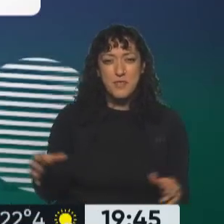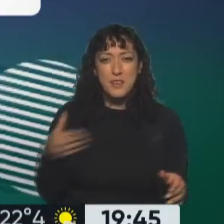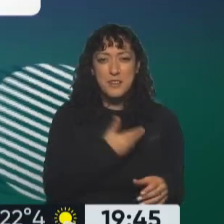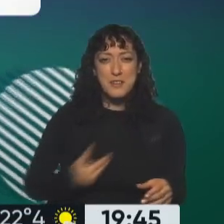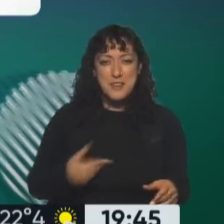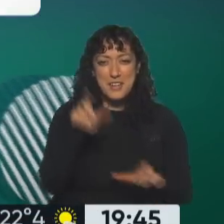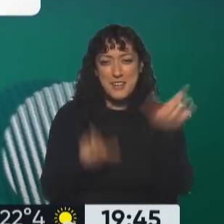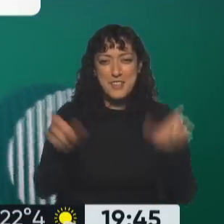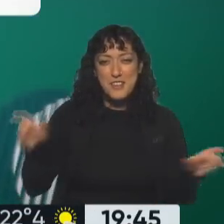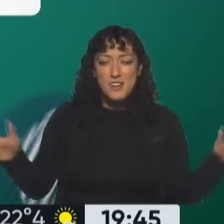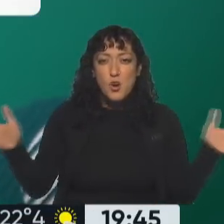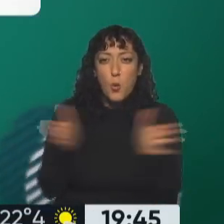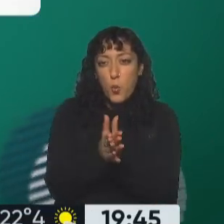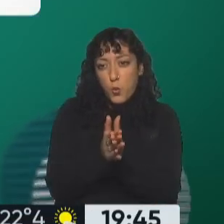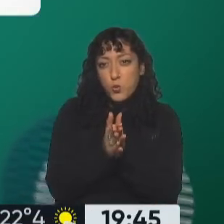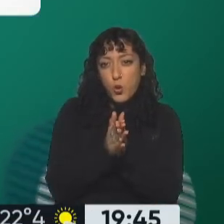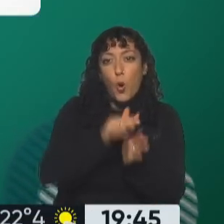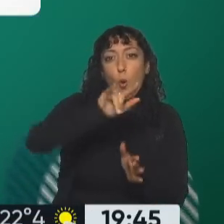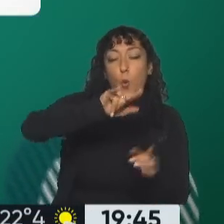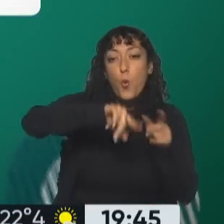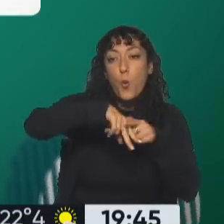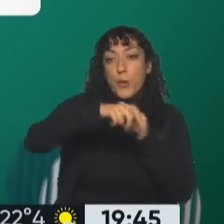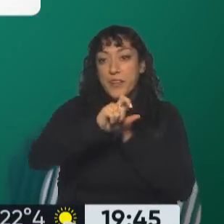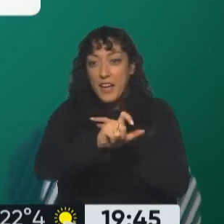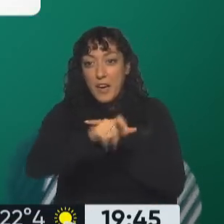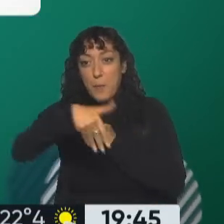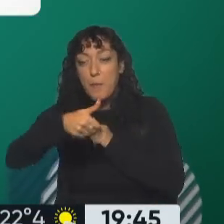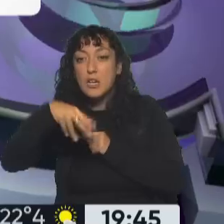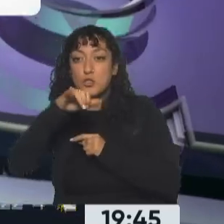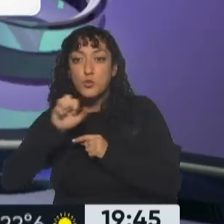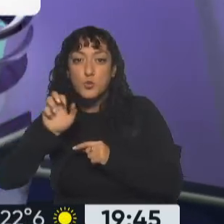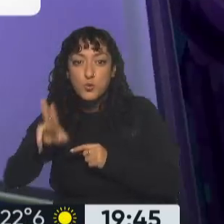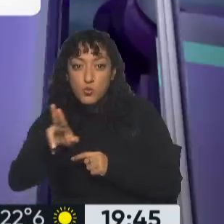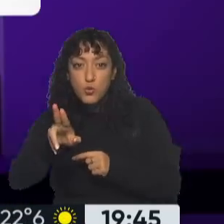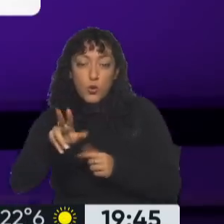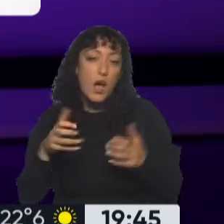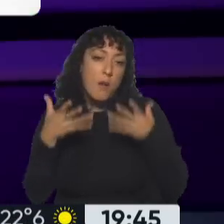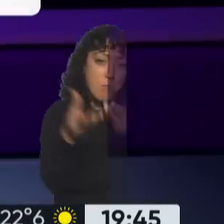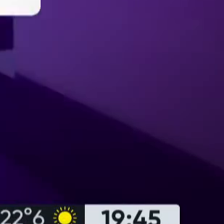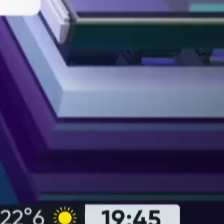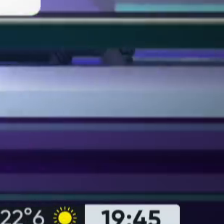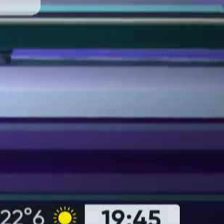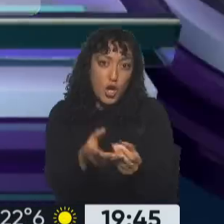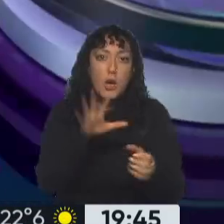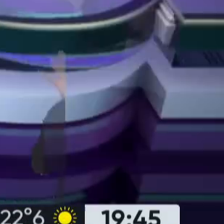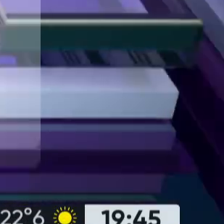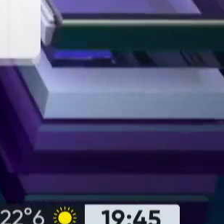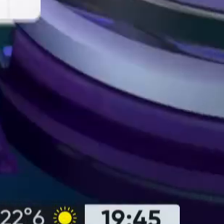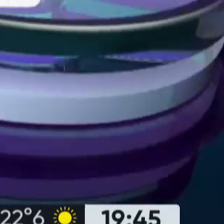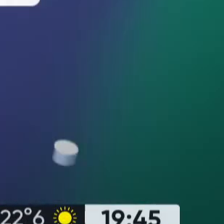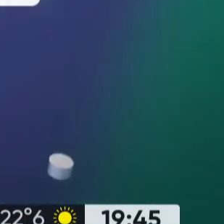gobernadores, Uñac, Mansur, frente a este nuevo atropello y vamos a acompañar a las provincias en sus reclamos